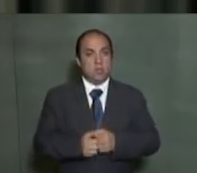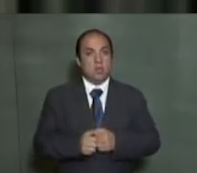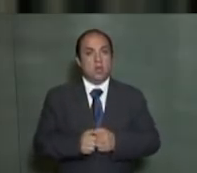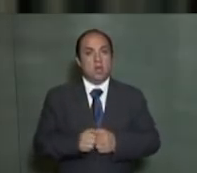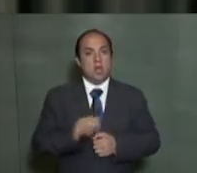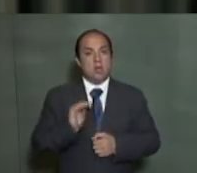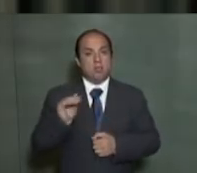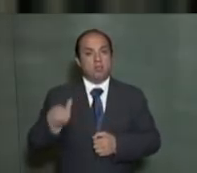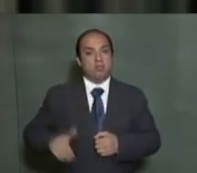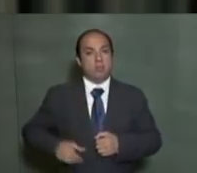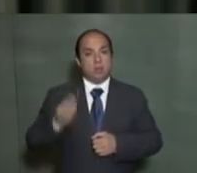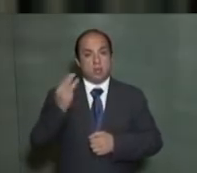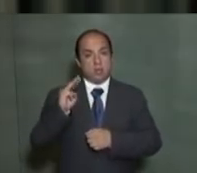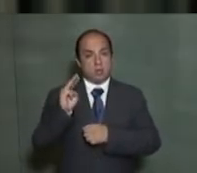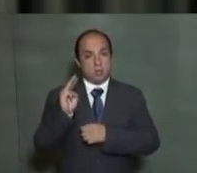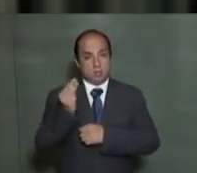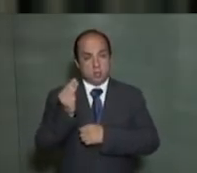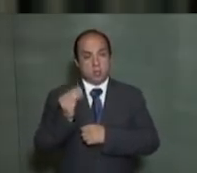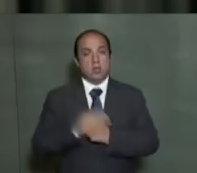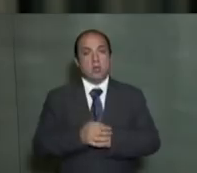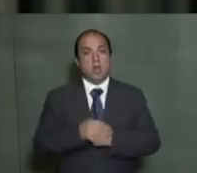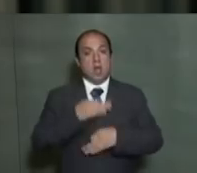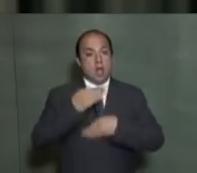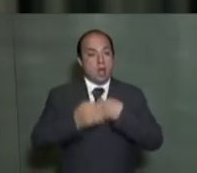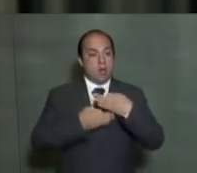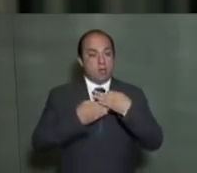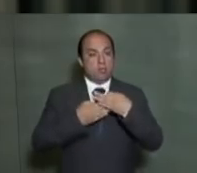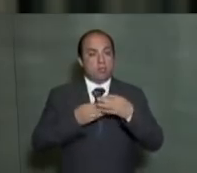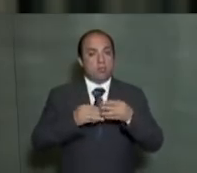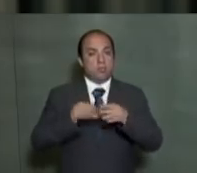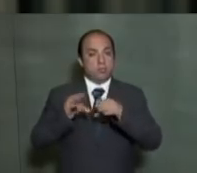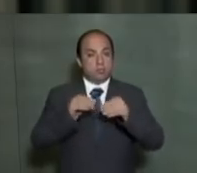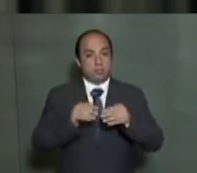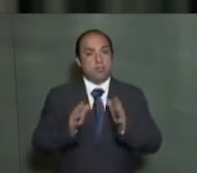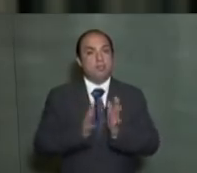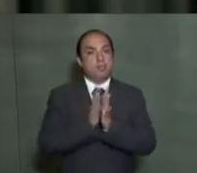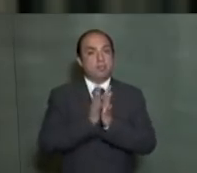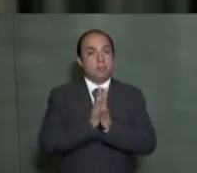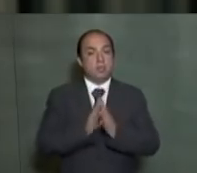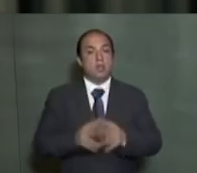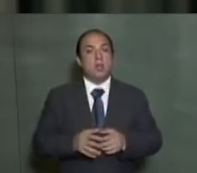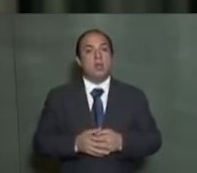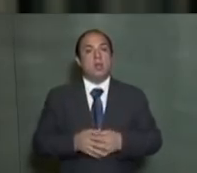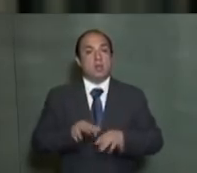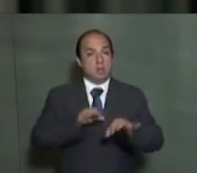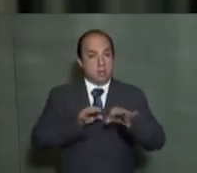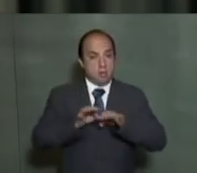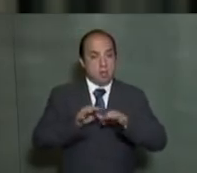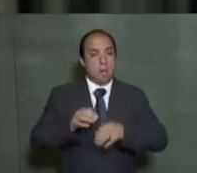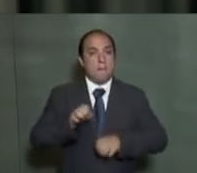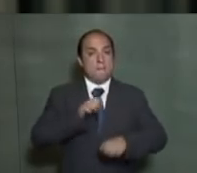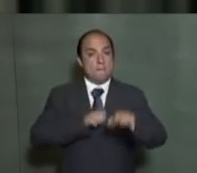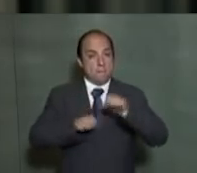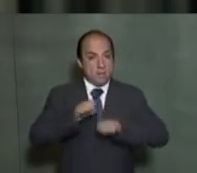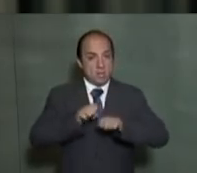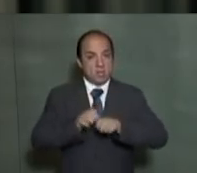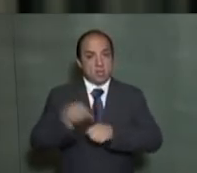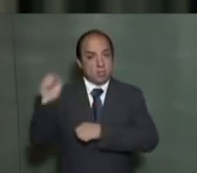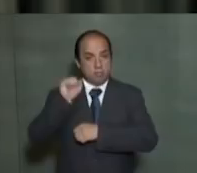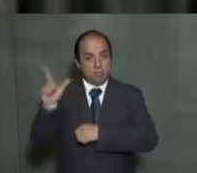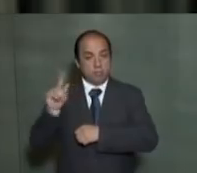mayo nos involucra a todos, funcionarios, empresas, profesionistas, técnicos,